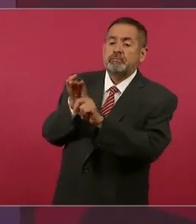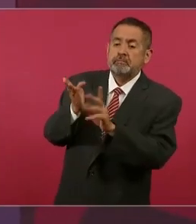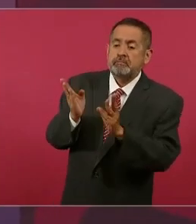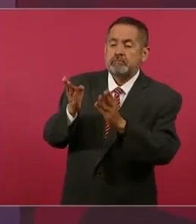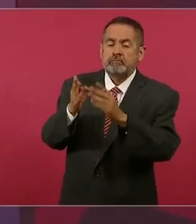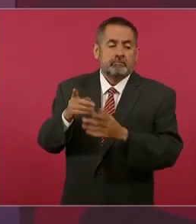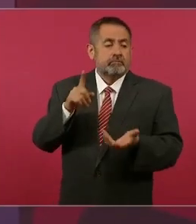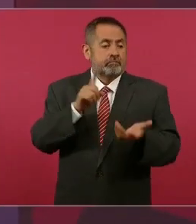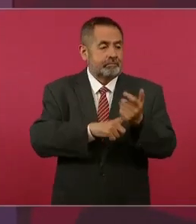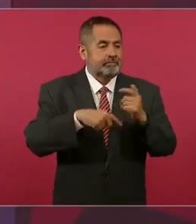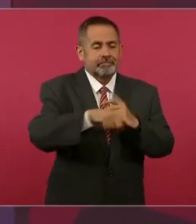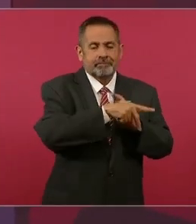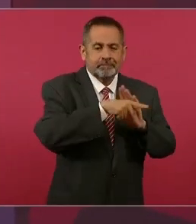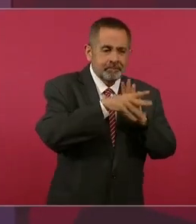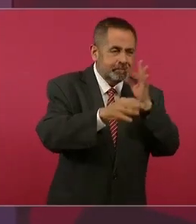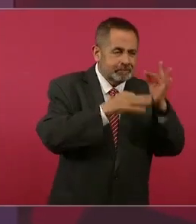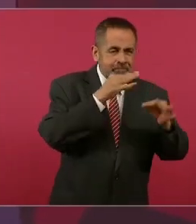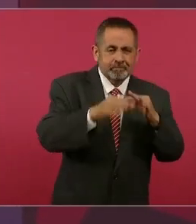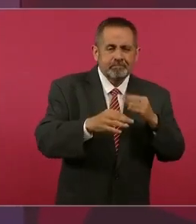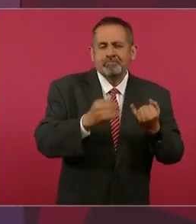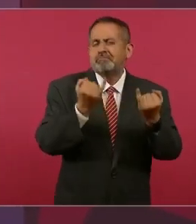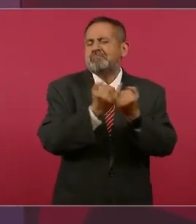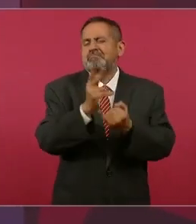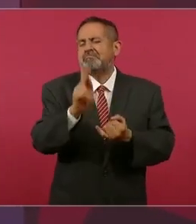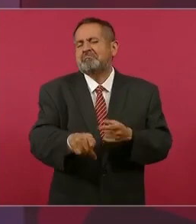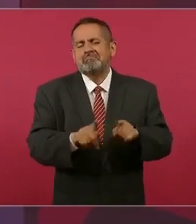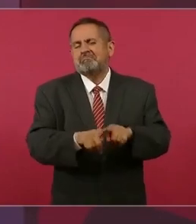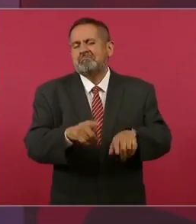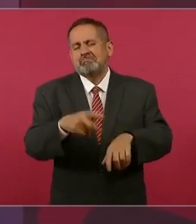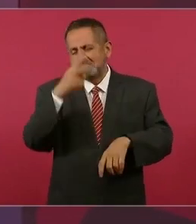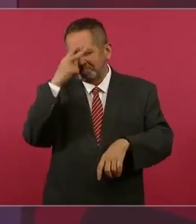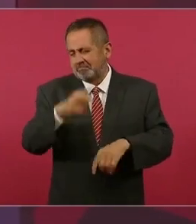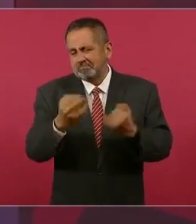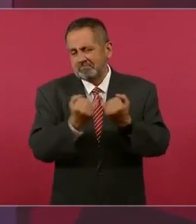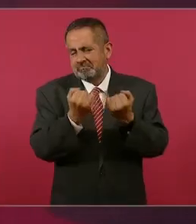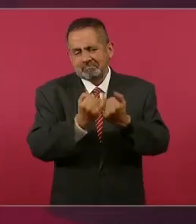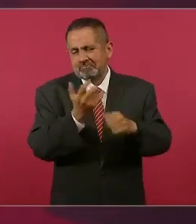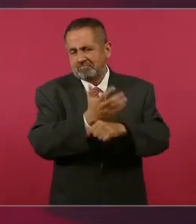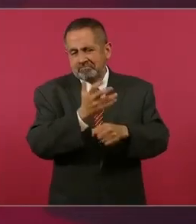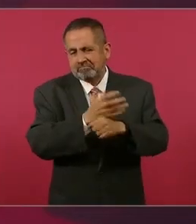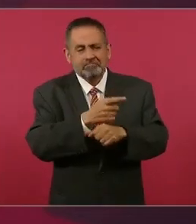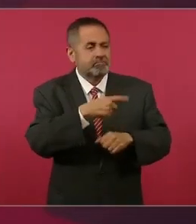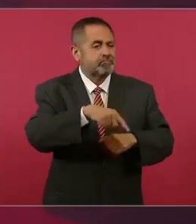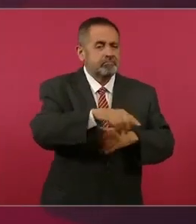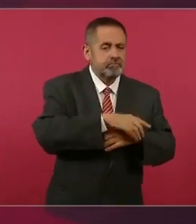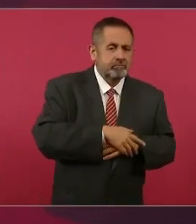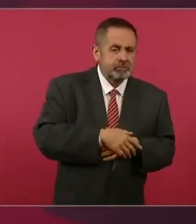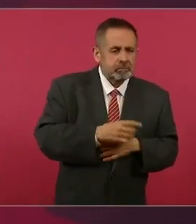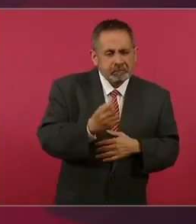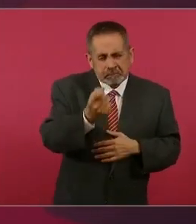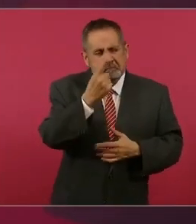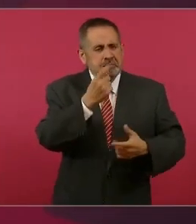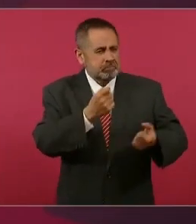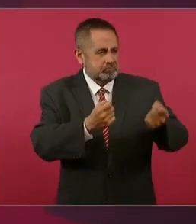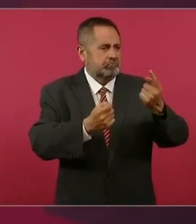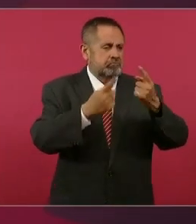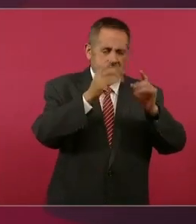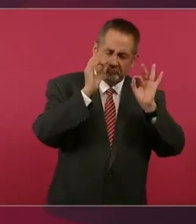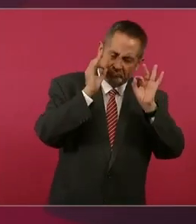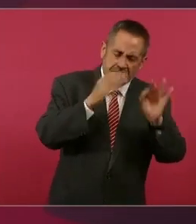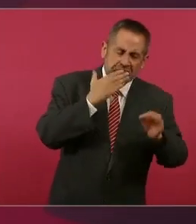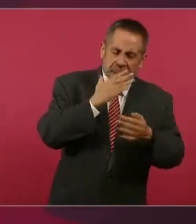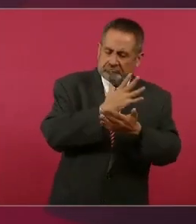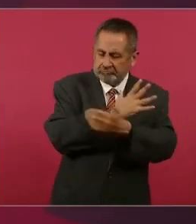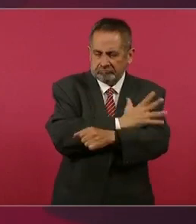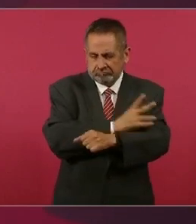Los medios en Estados Unidos, igual que en México, lamentablemente, con honrosas excepciones para que